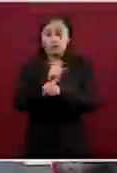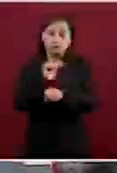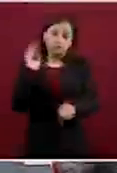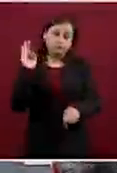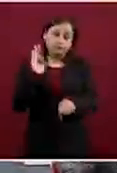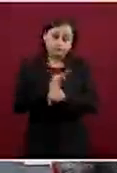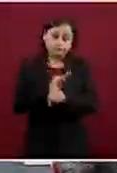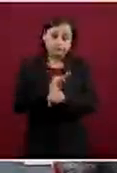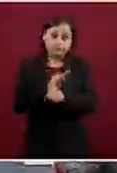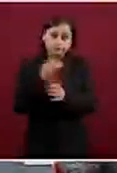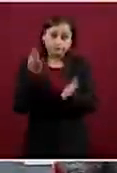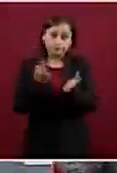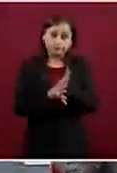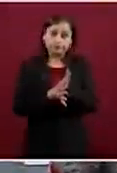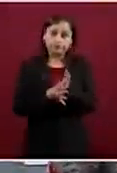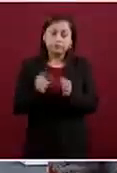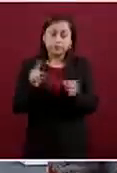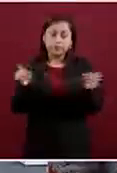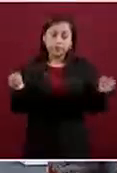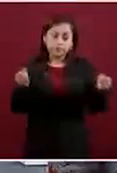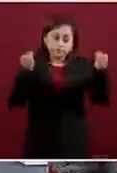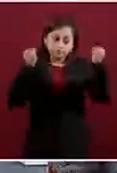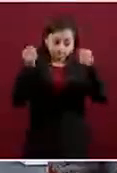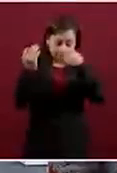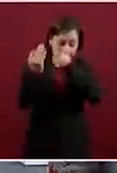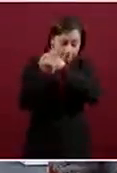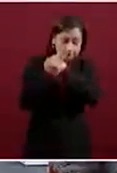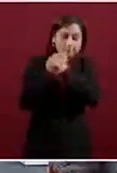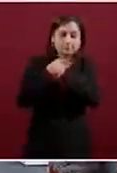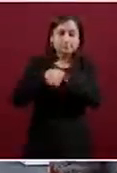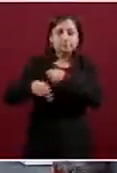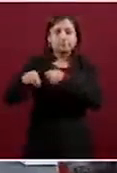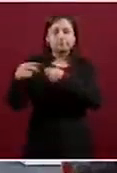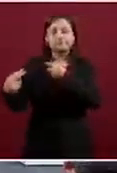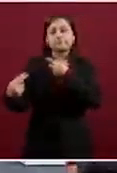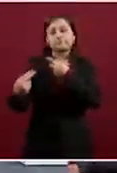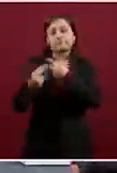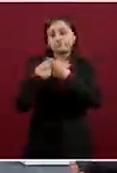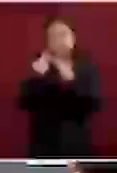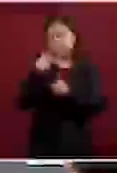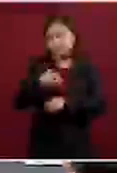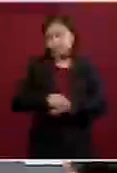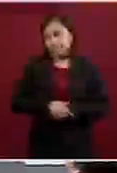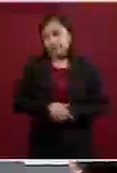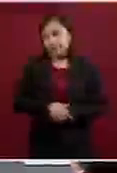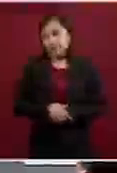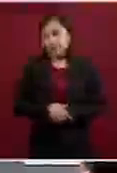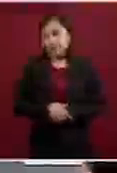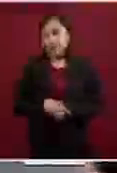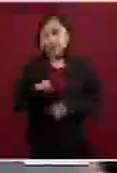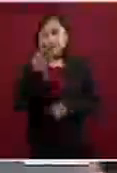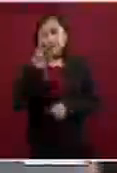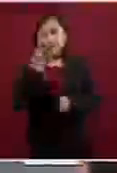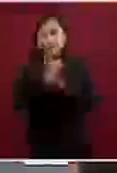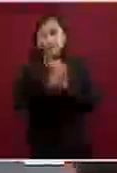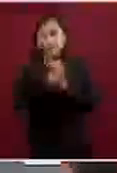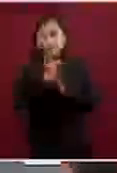para protegerse y evitar que los dañen. Tenemos por ahí otro video de esa